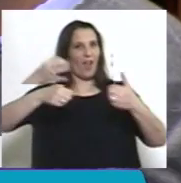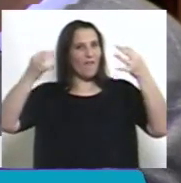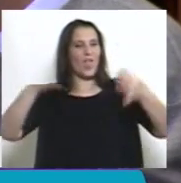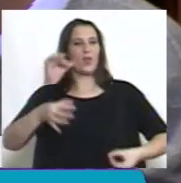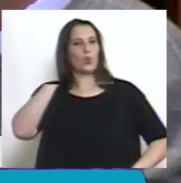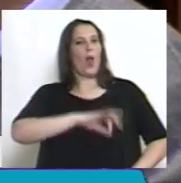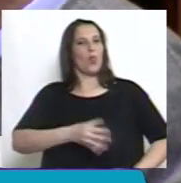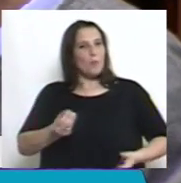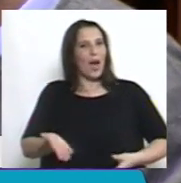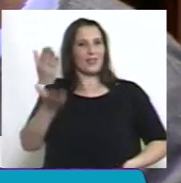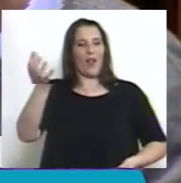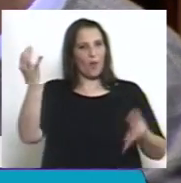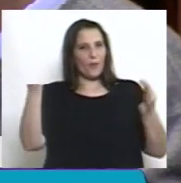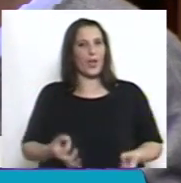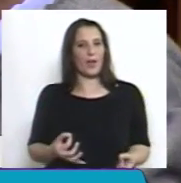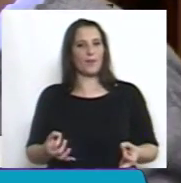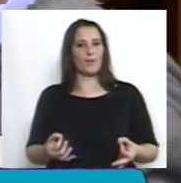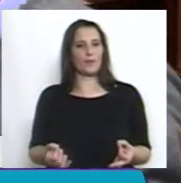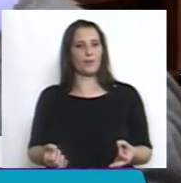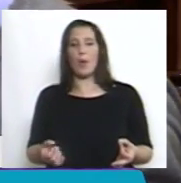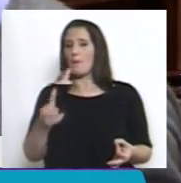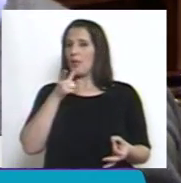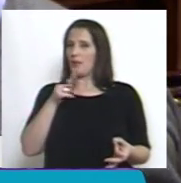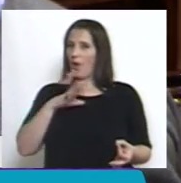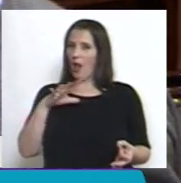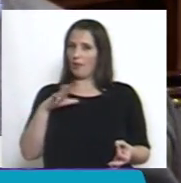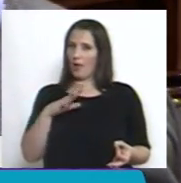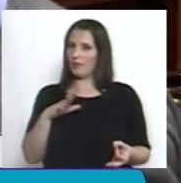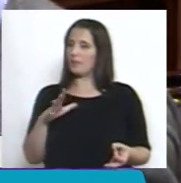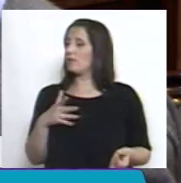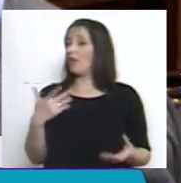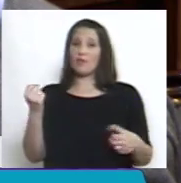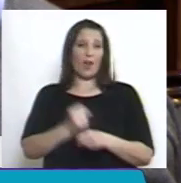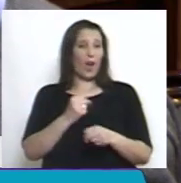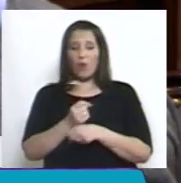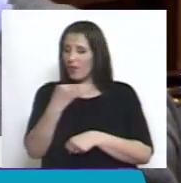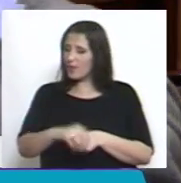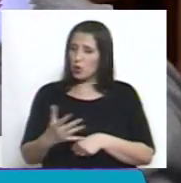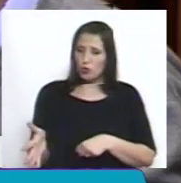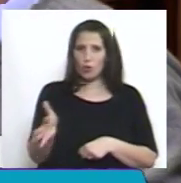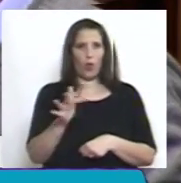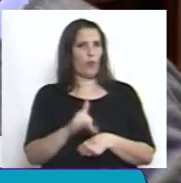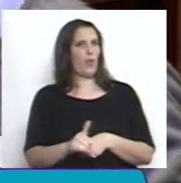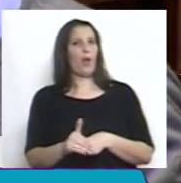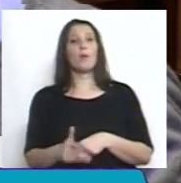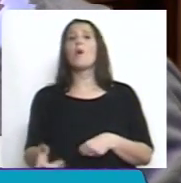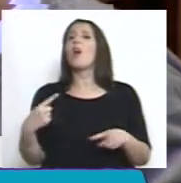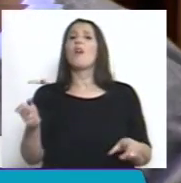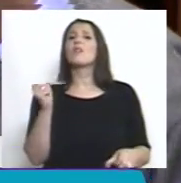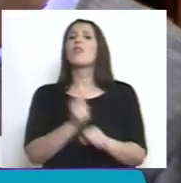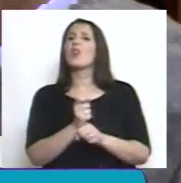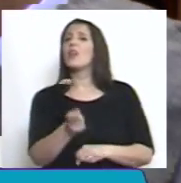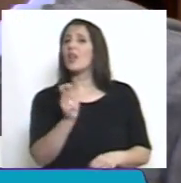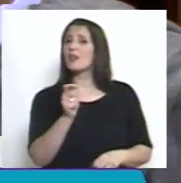salarios más altos y me parece que es una tarea pendiente. Tarea de todos los días, pero es una tarea de este Congreso.